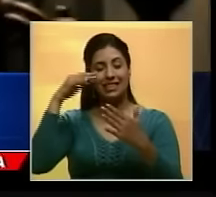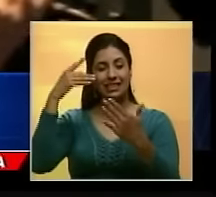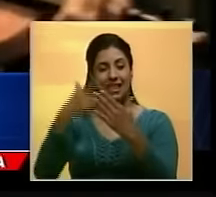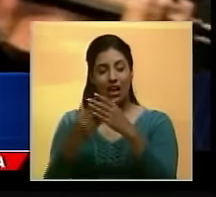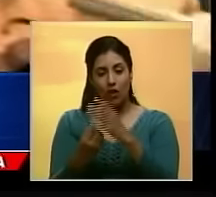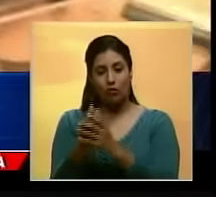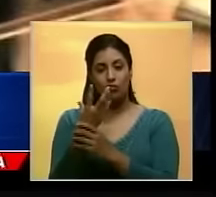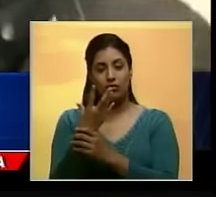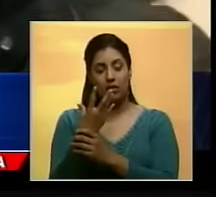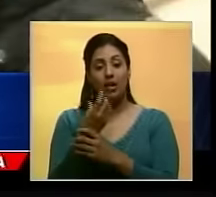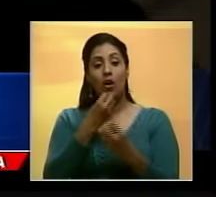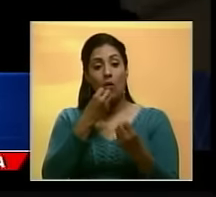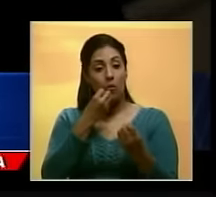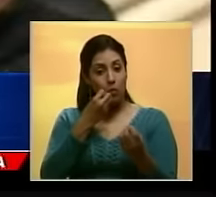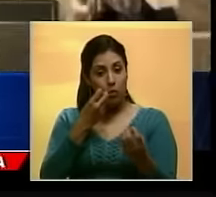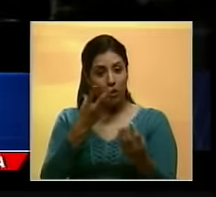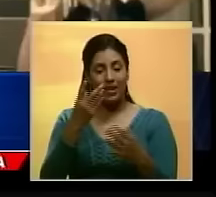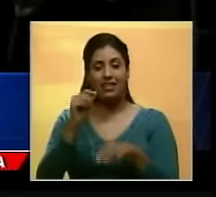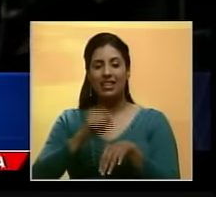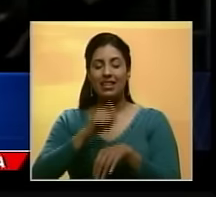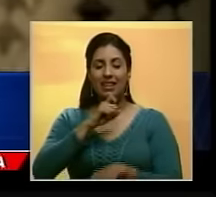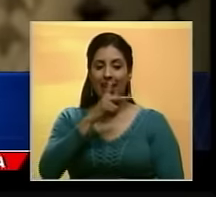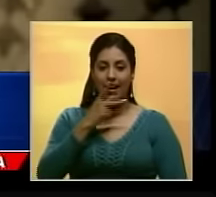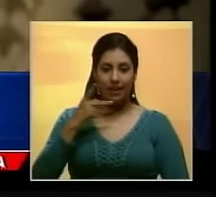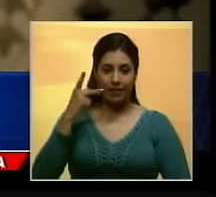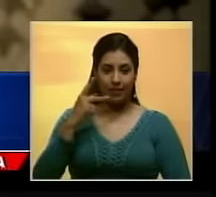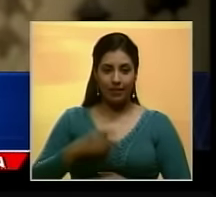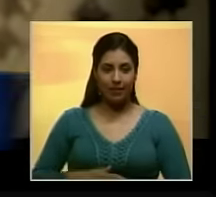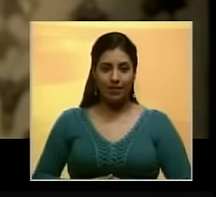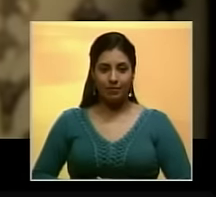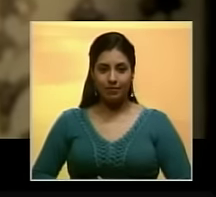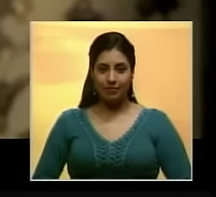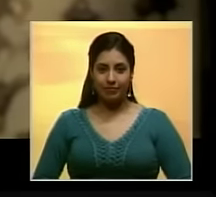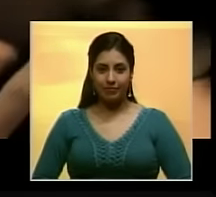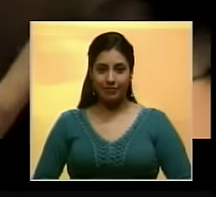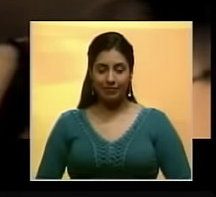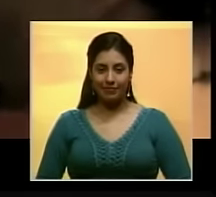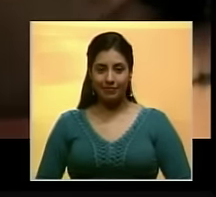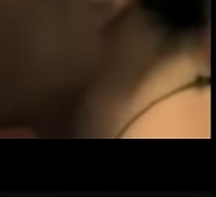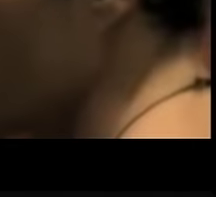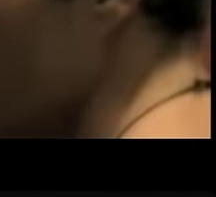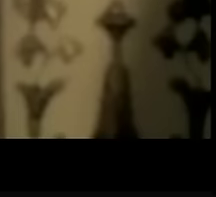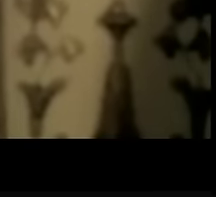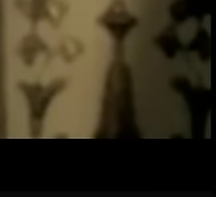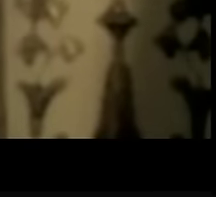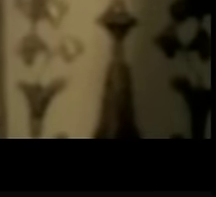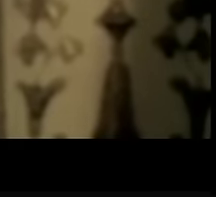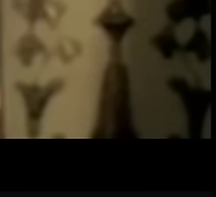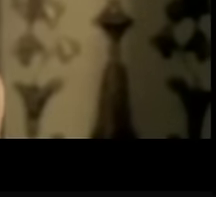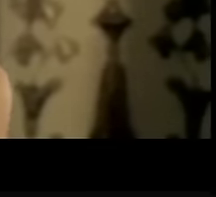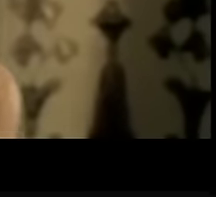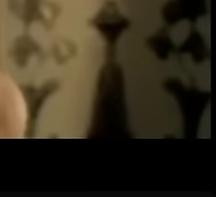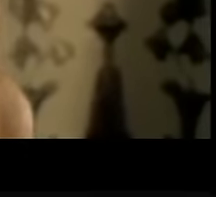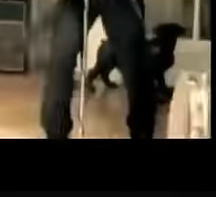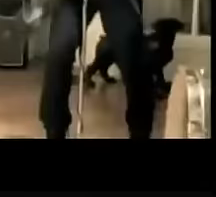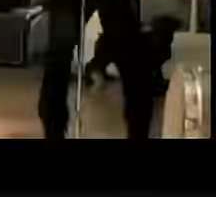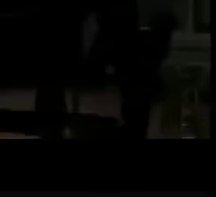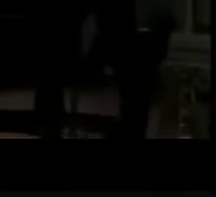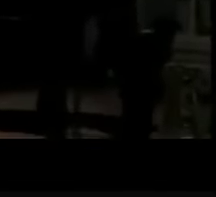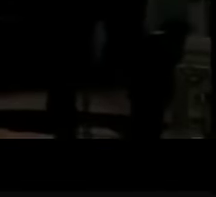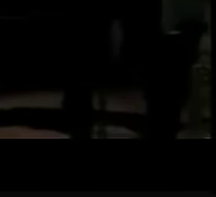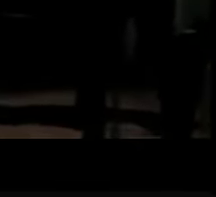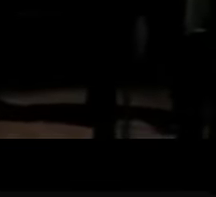de carrera. Los detalles con Cariel y cuadros. Ya no tiene caso que lo intentes.